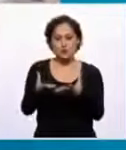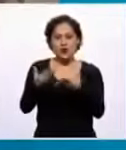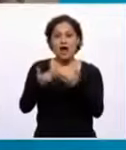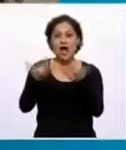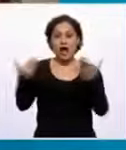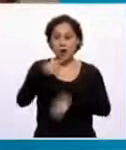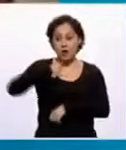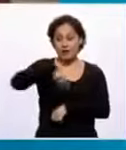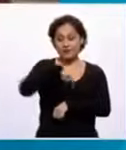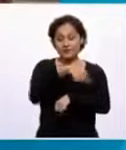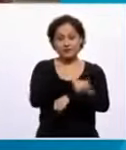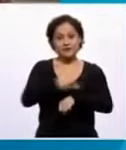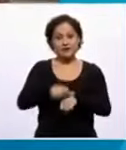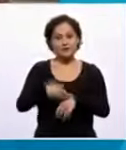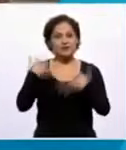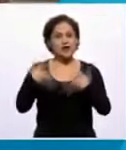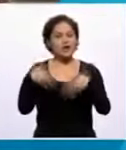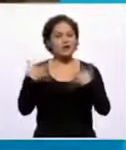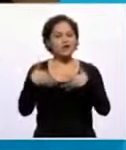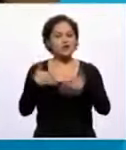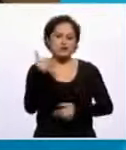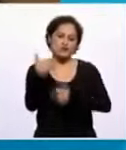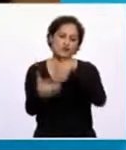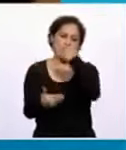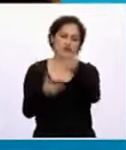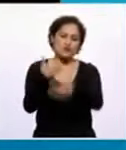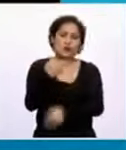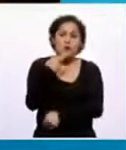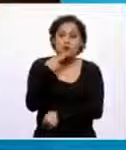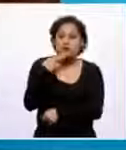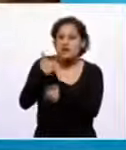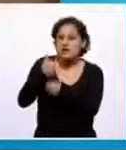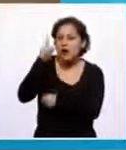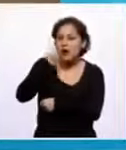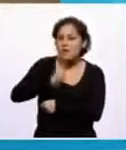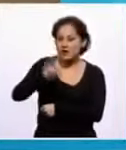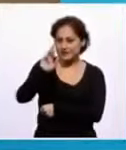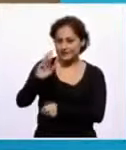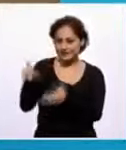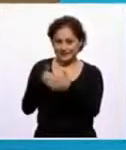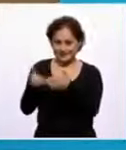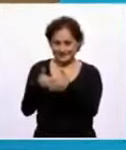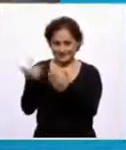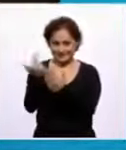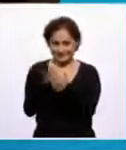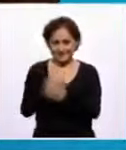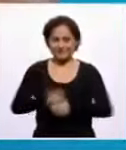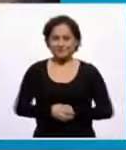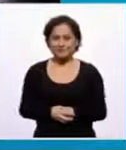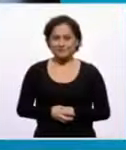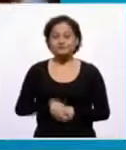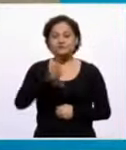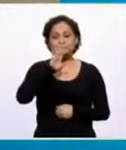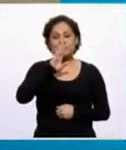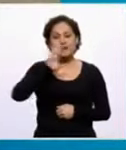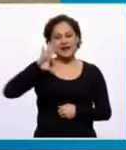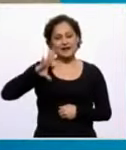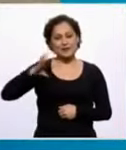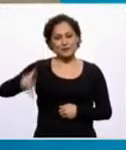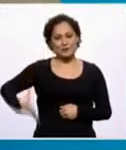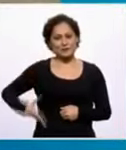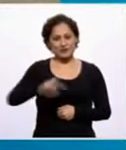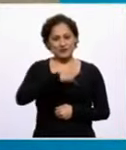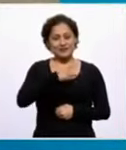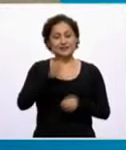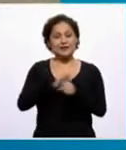éxito que hemos tenido sobre esta receta. La mamá más orgullosa que siempre impulsó las inquietudes de su hijo.